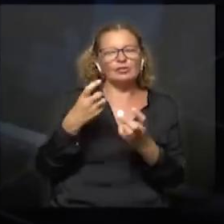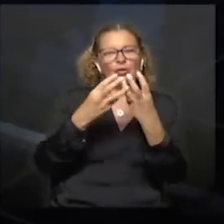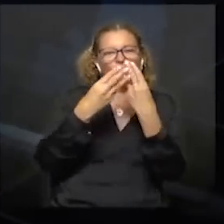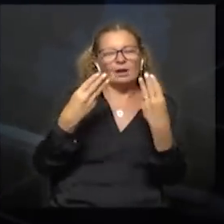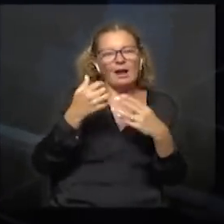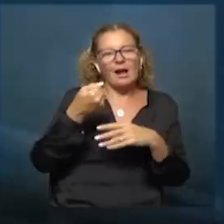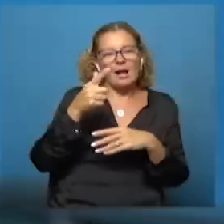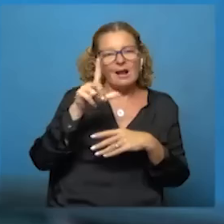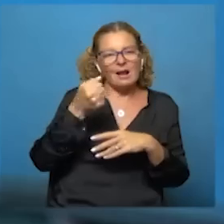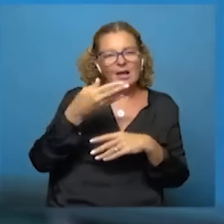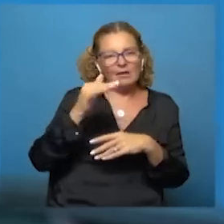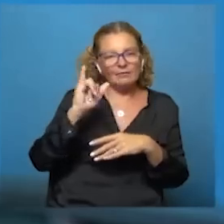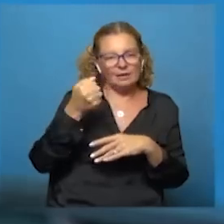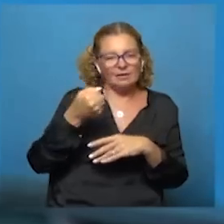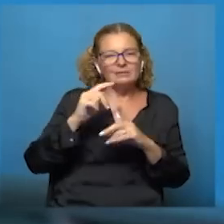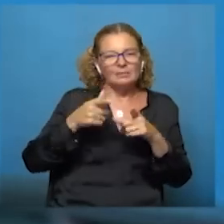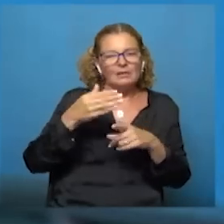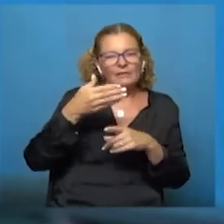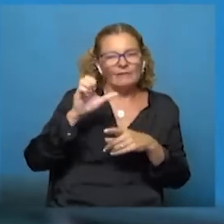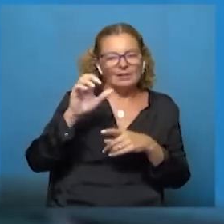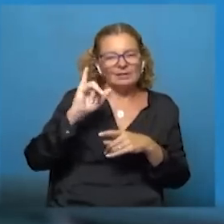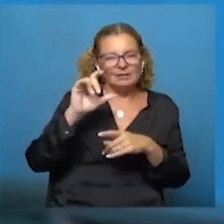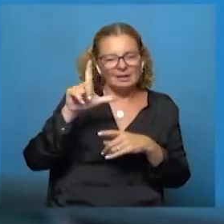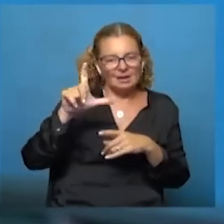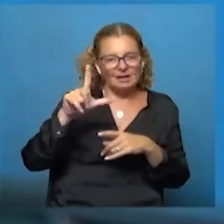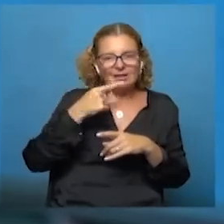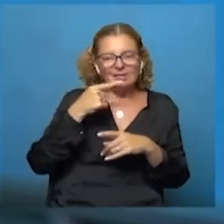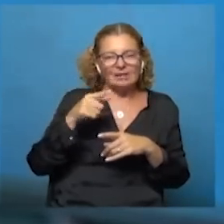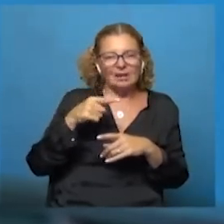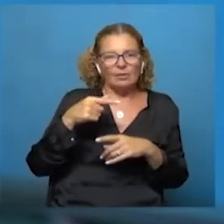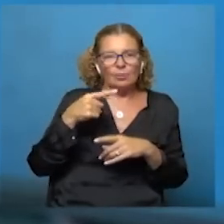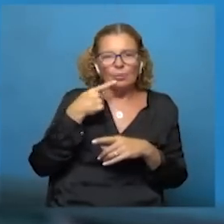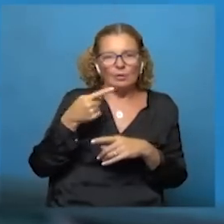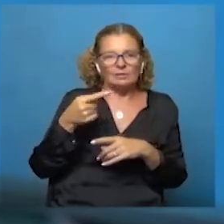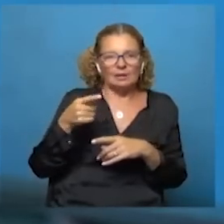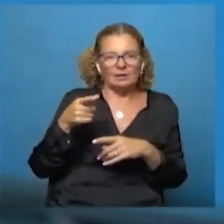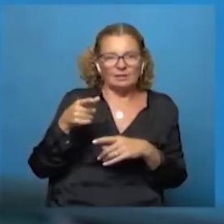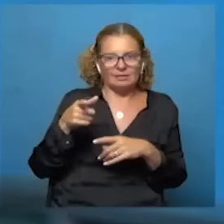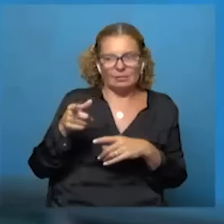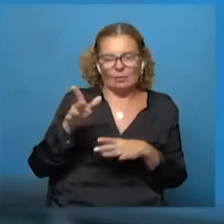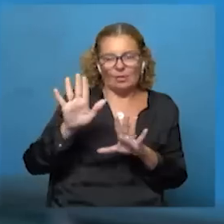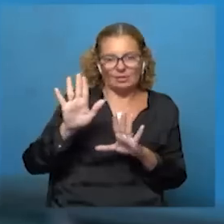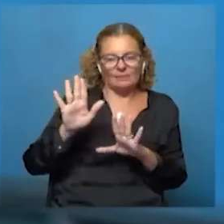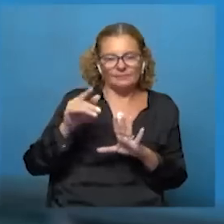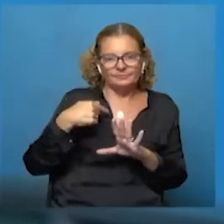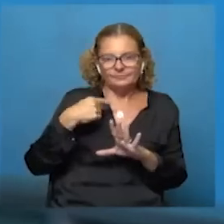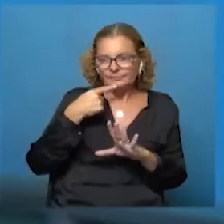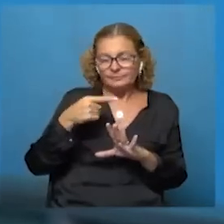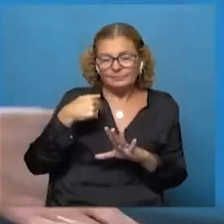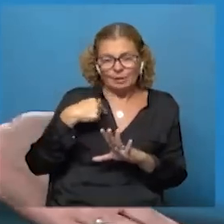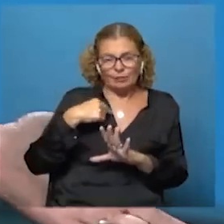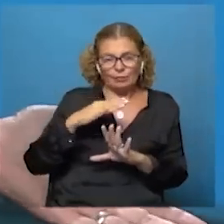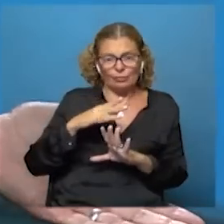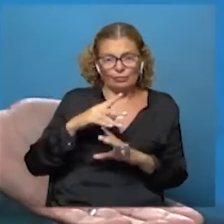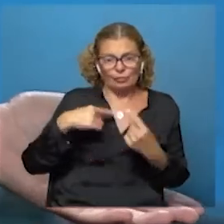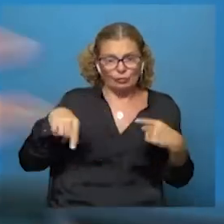calabria y barriel donde le dicen bueno hagan de cuenta que soy yo va de suyo que cuando dicen hagan de cuenta que